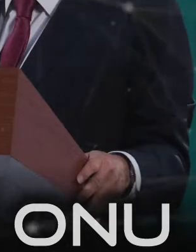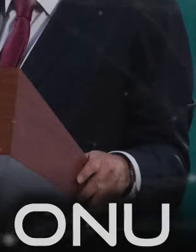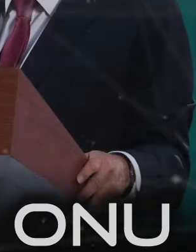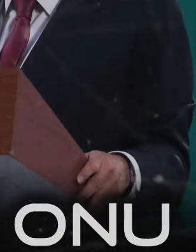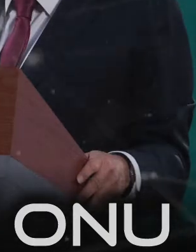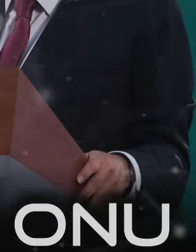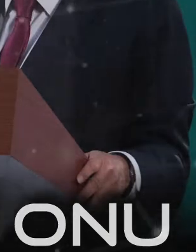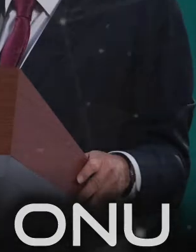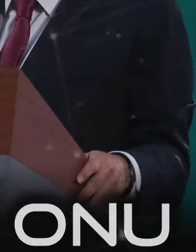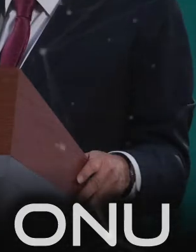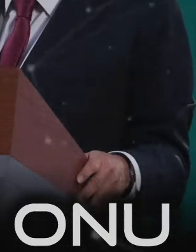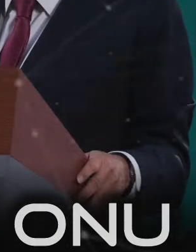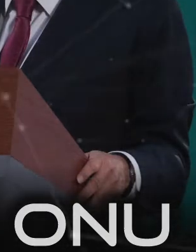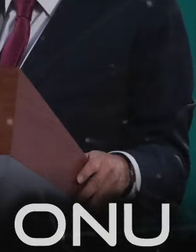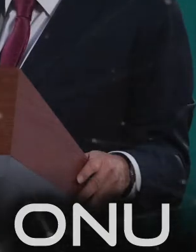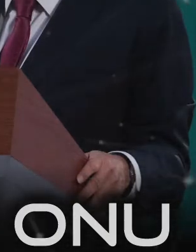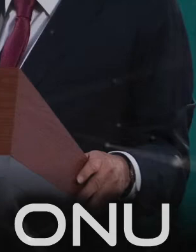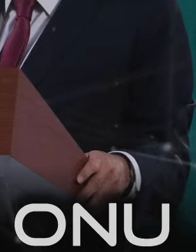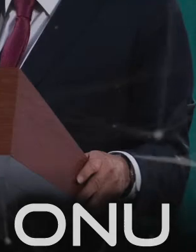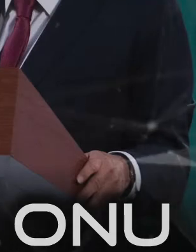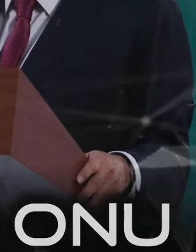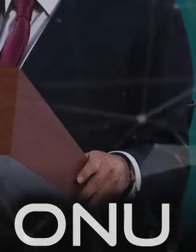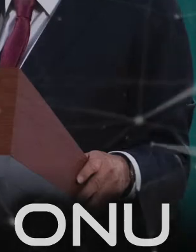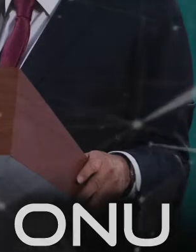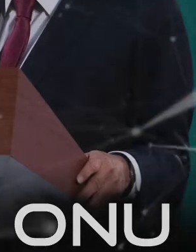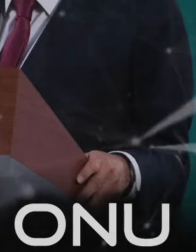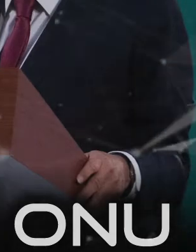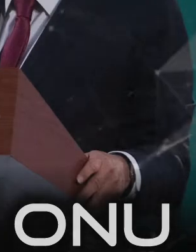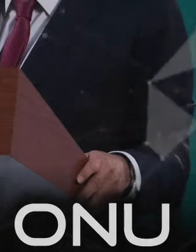El día de hoy, el presidente Andrés Manuel López Obrador.